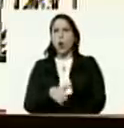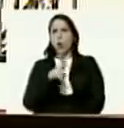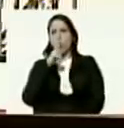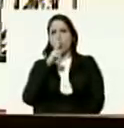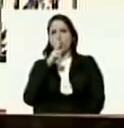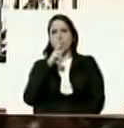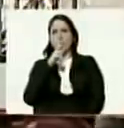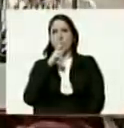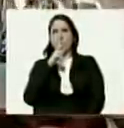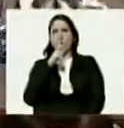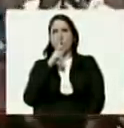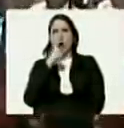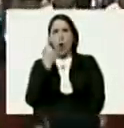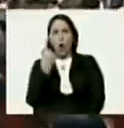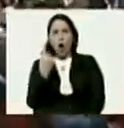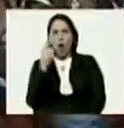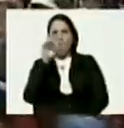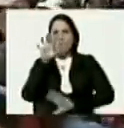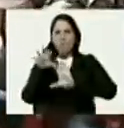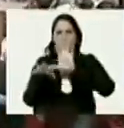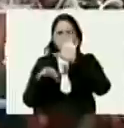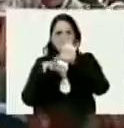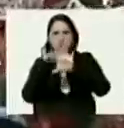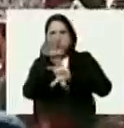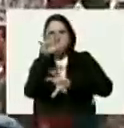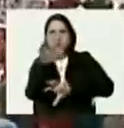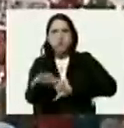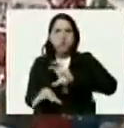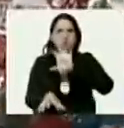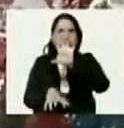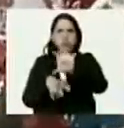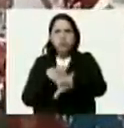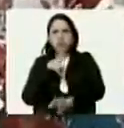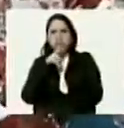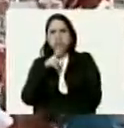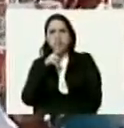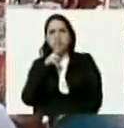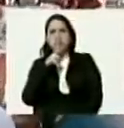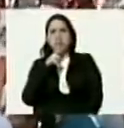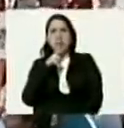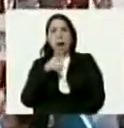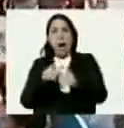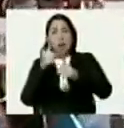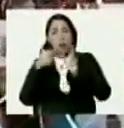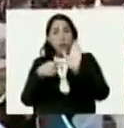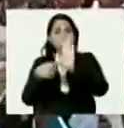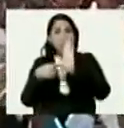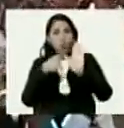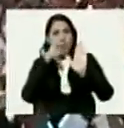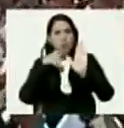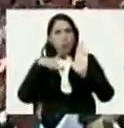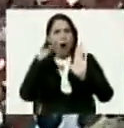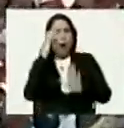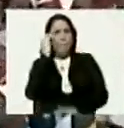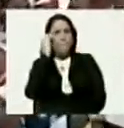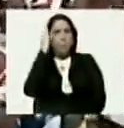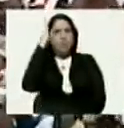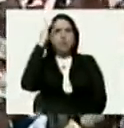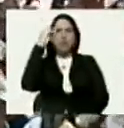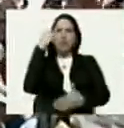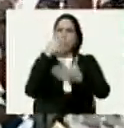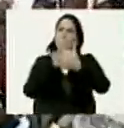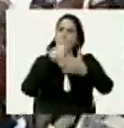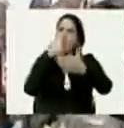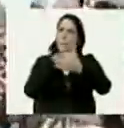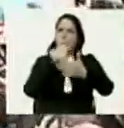monstruo de mil cabezas. Y si algo demostró este pueblo, es su capacidad de lucha, es